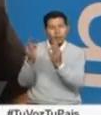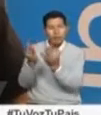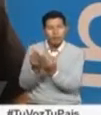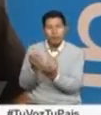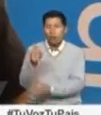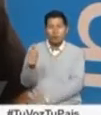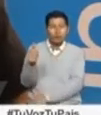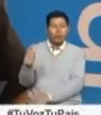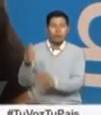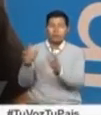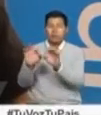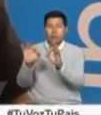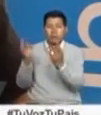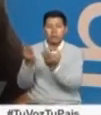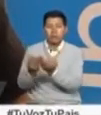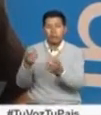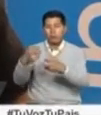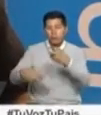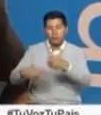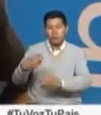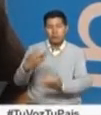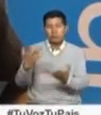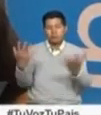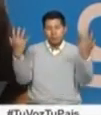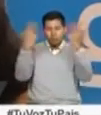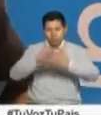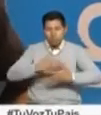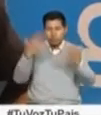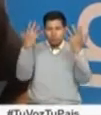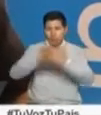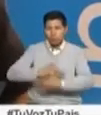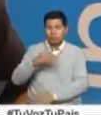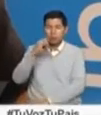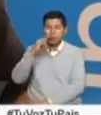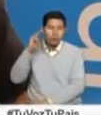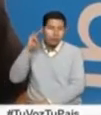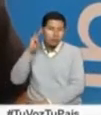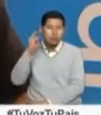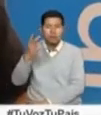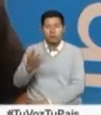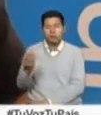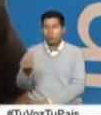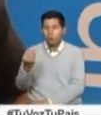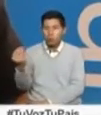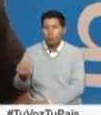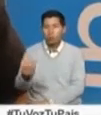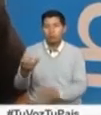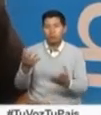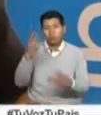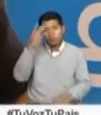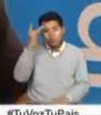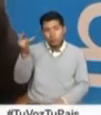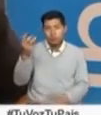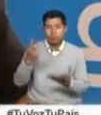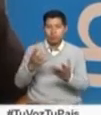¿no? Lo que también genera una confusión para el niño que no es tan fácil, porque el abuso sexual en general